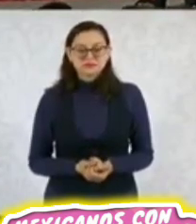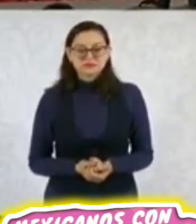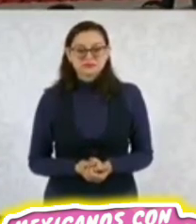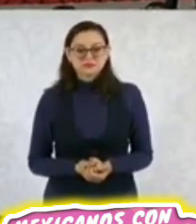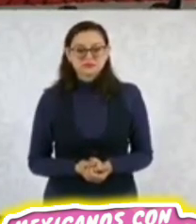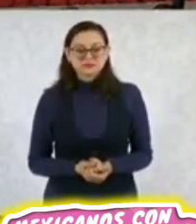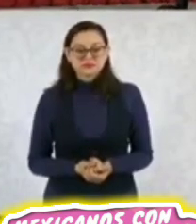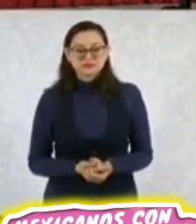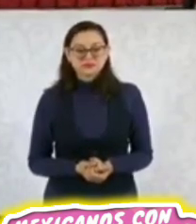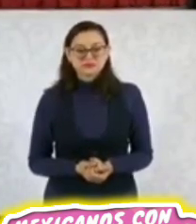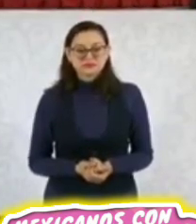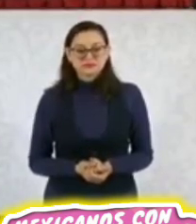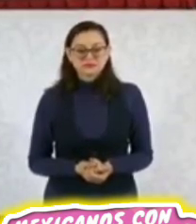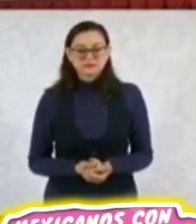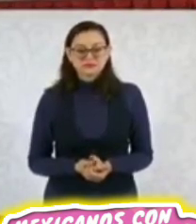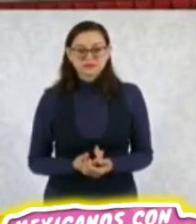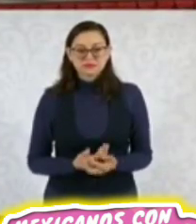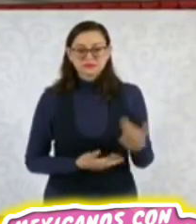Los artículos.